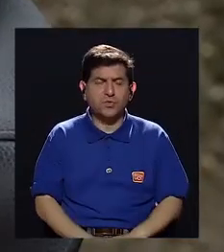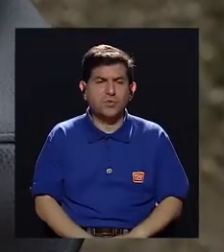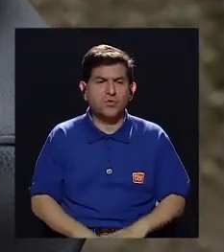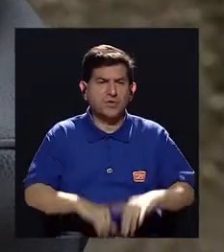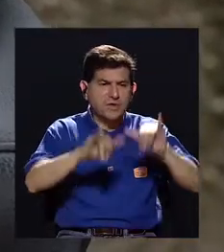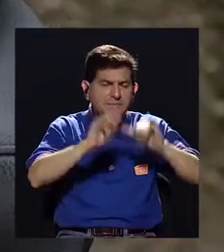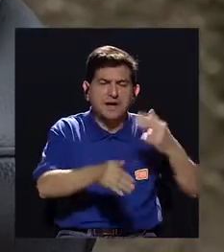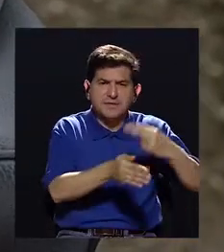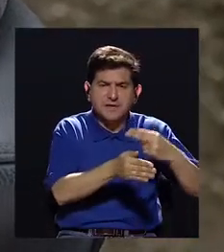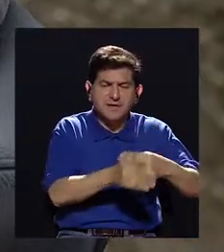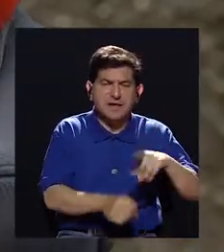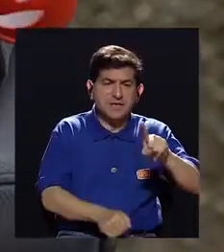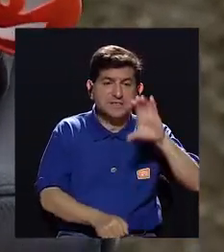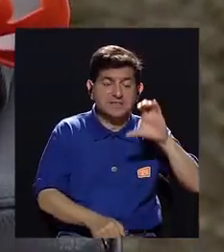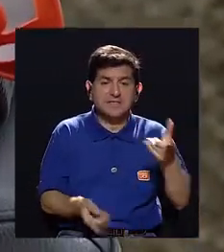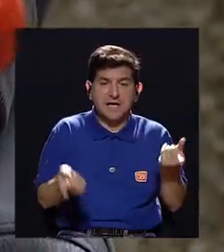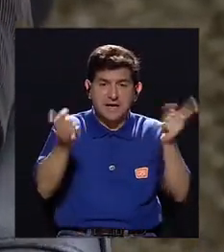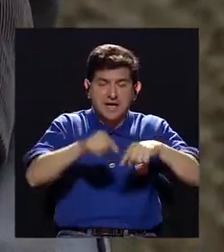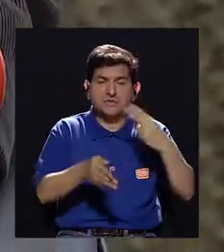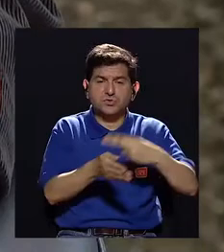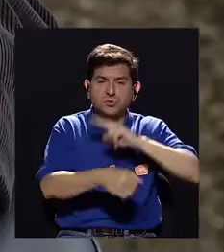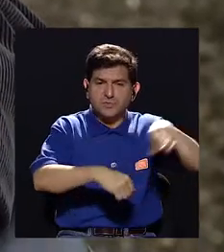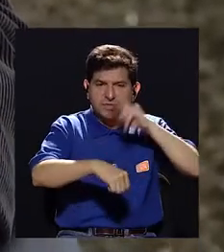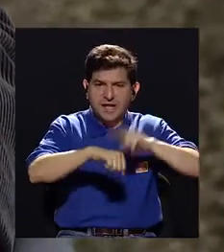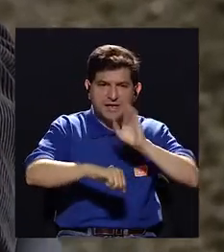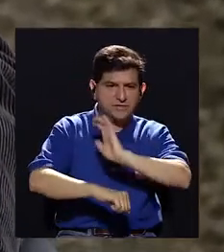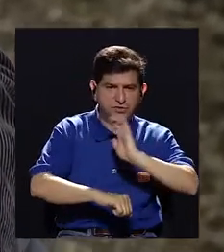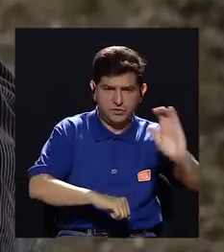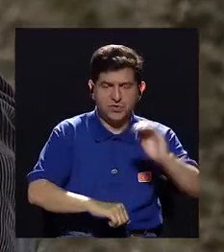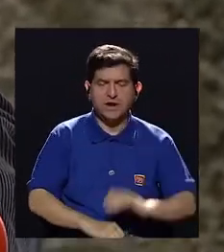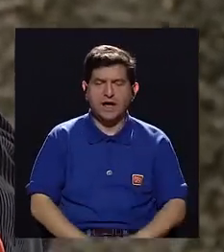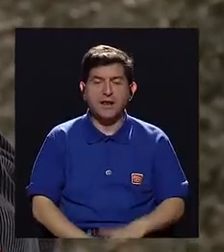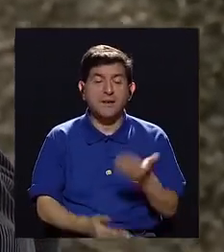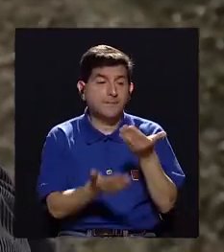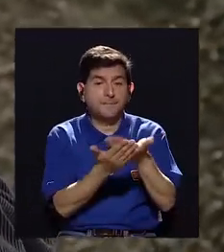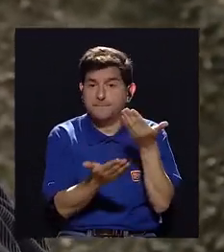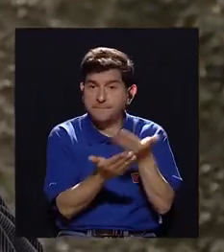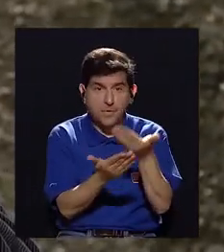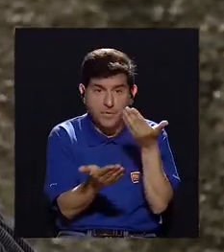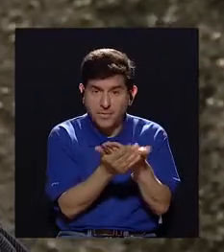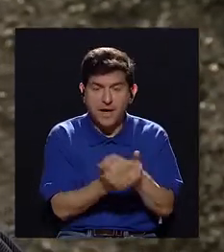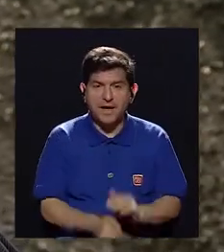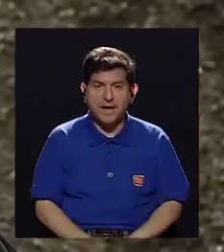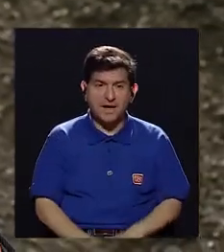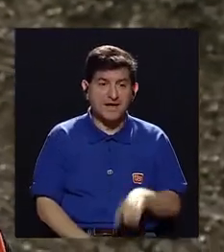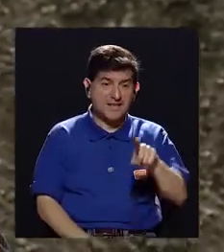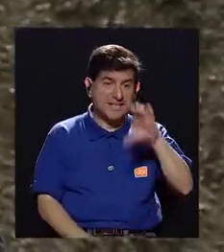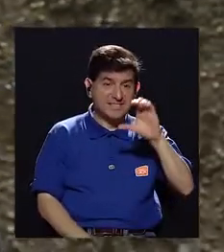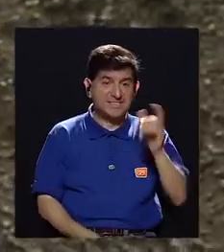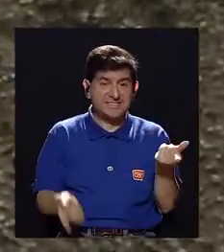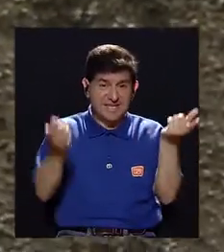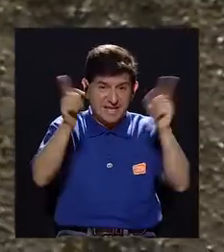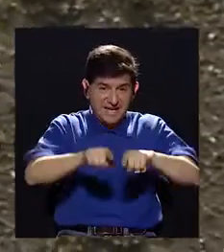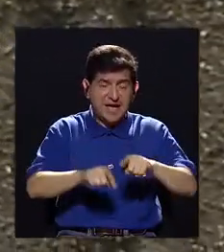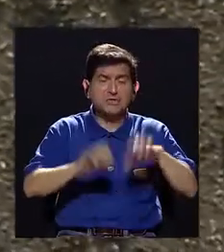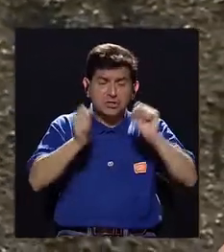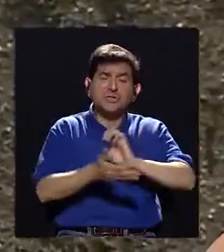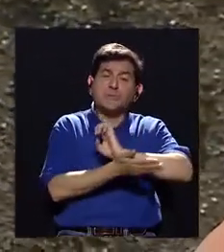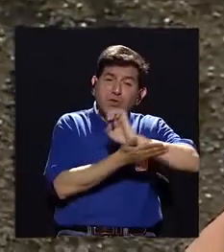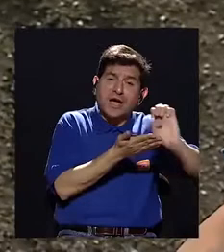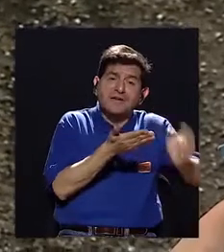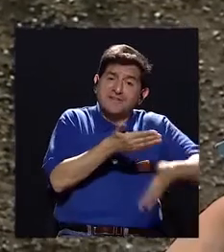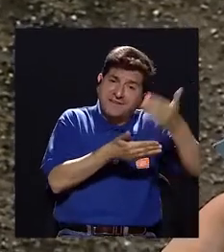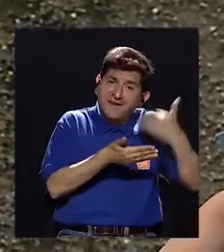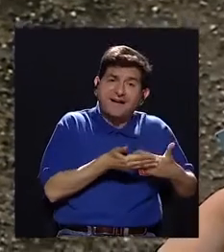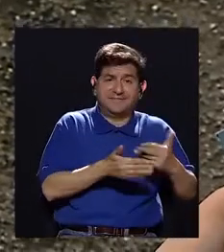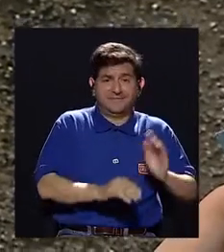las hospitalizaciones de más de 100 casos en el hospital de niños, en donde demostramos que esos 100 casos eran